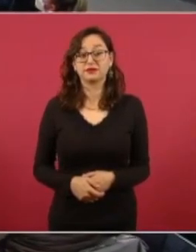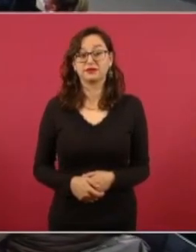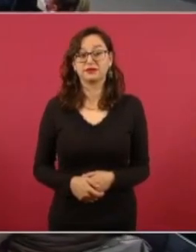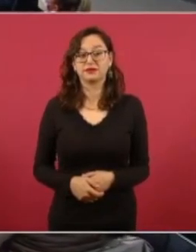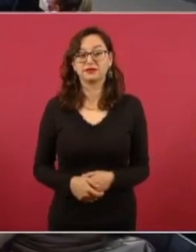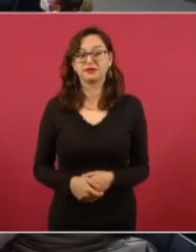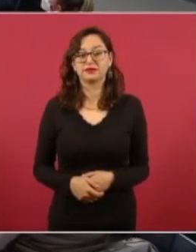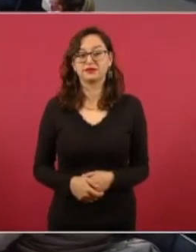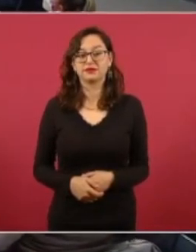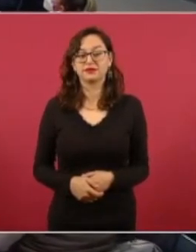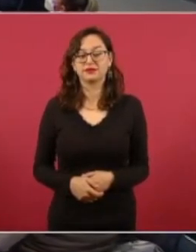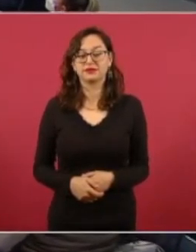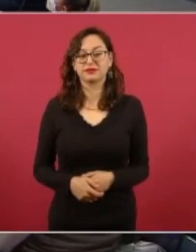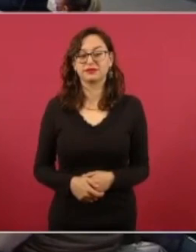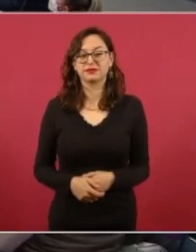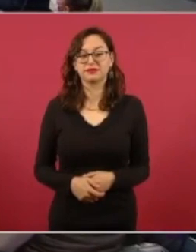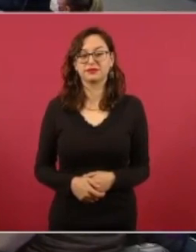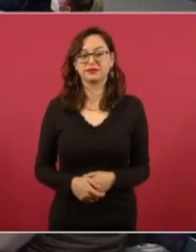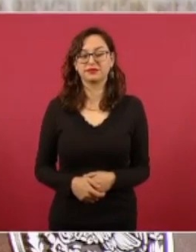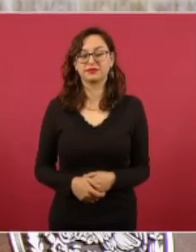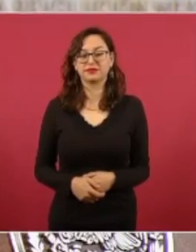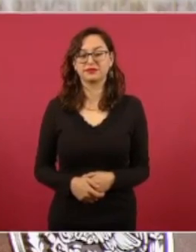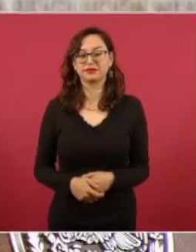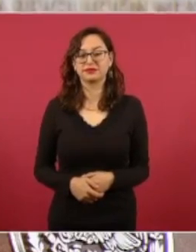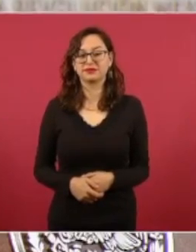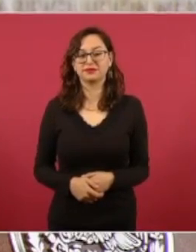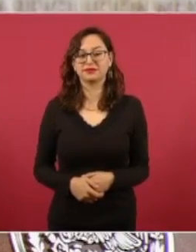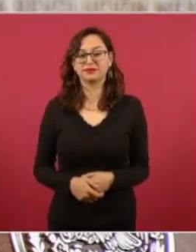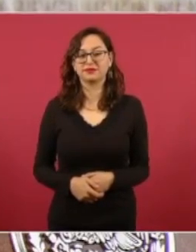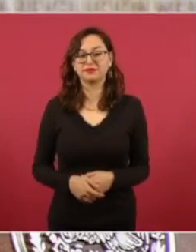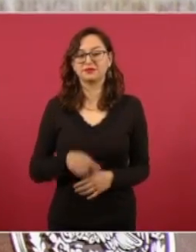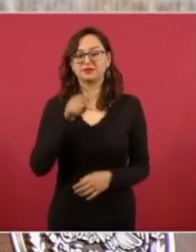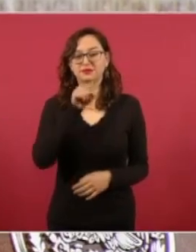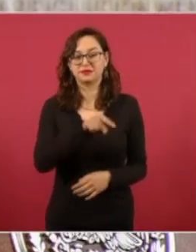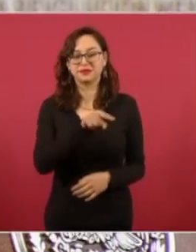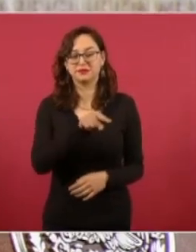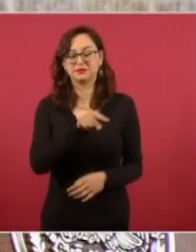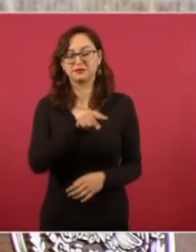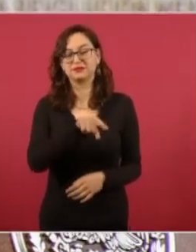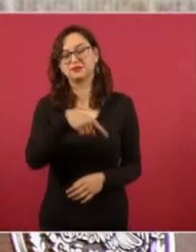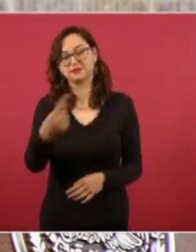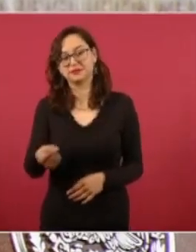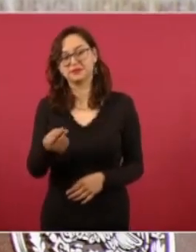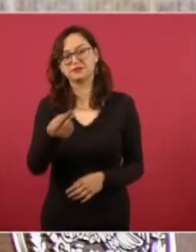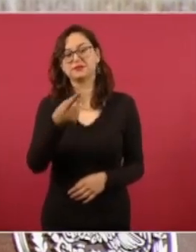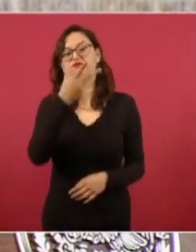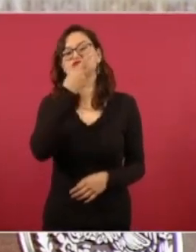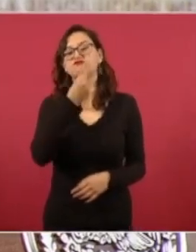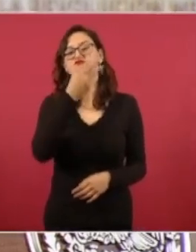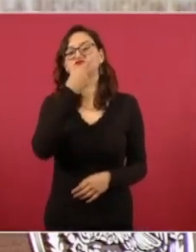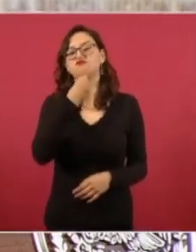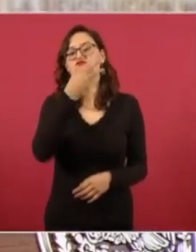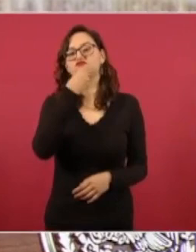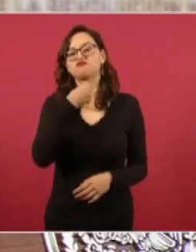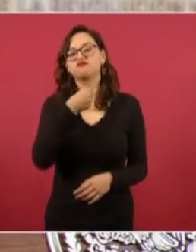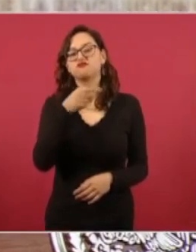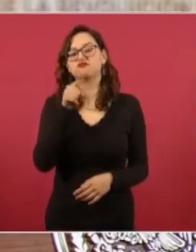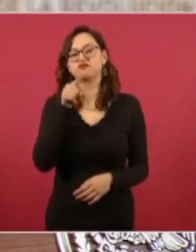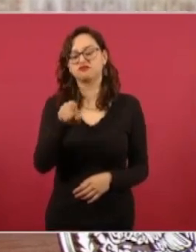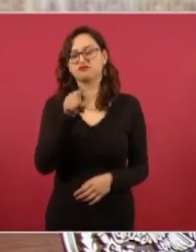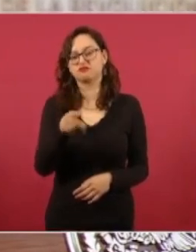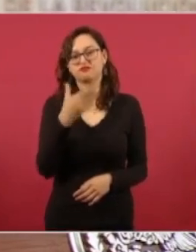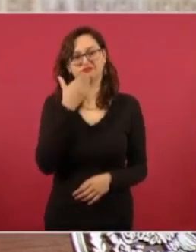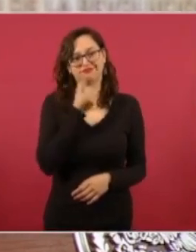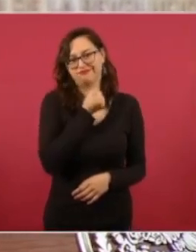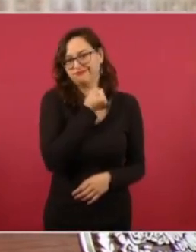alguien? Ah. No, aparte la señora, pero él es muy